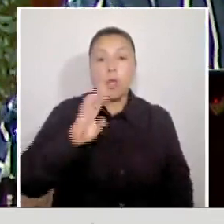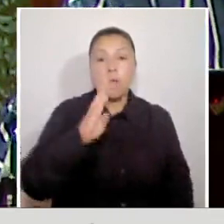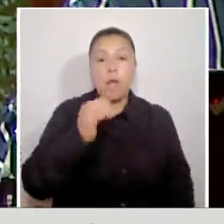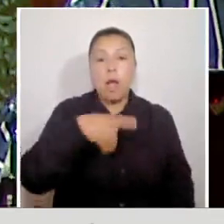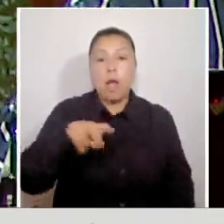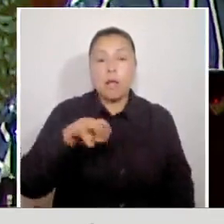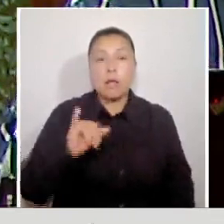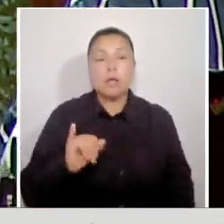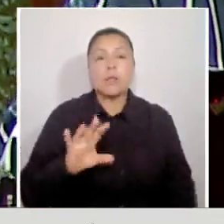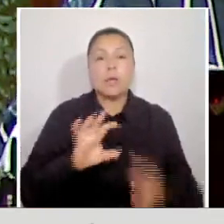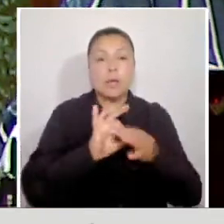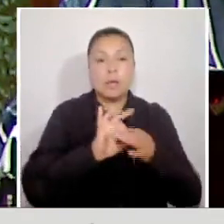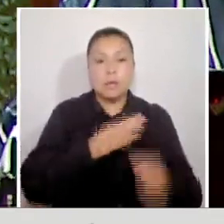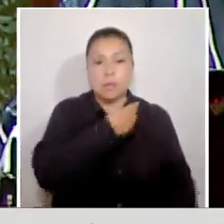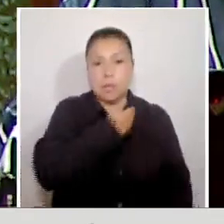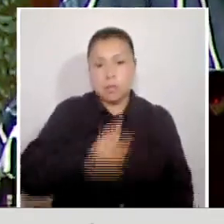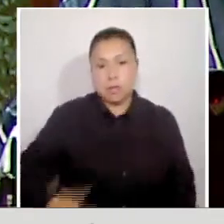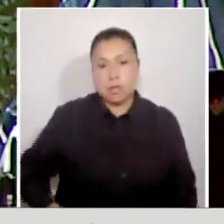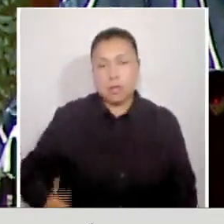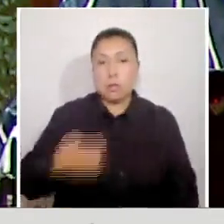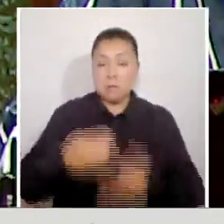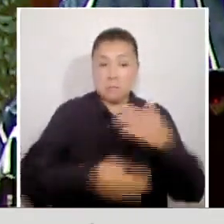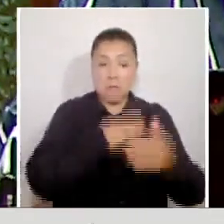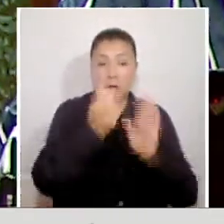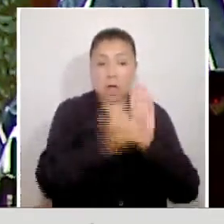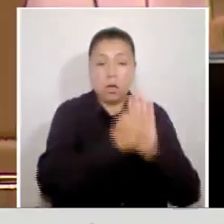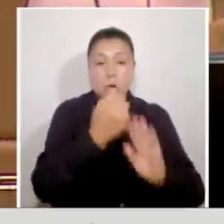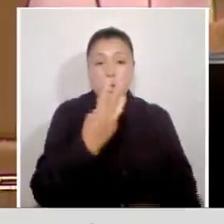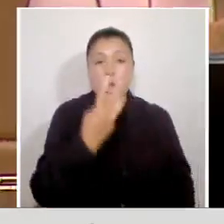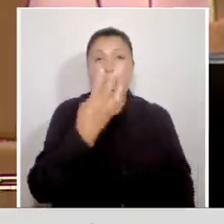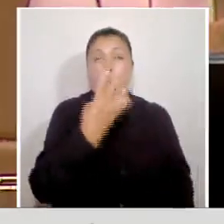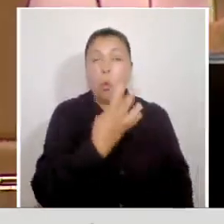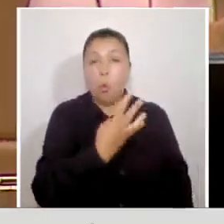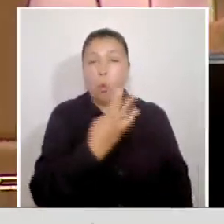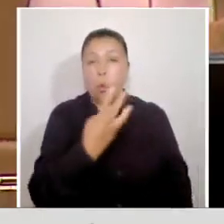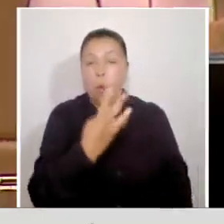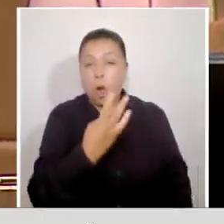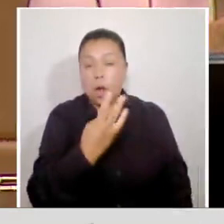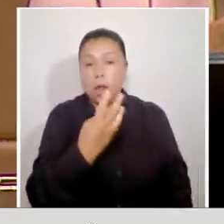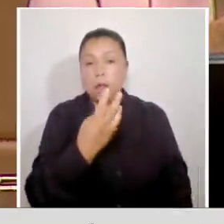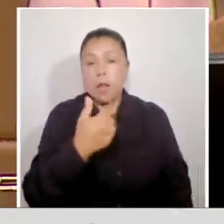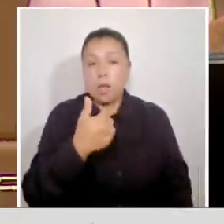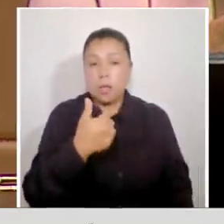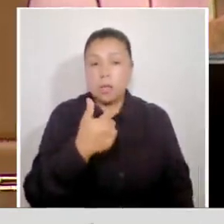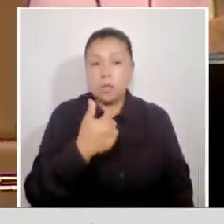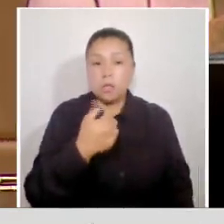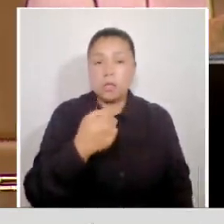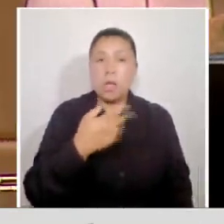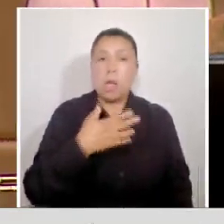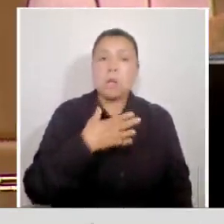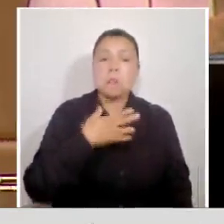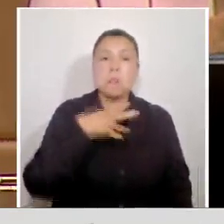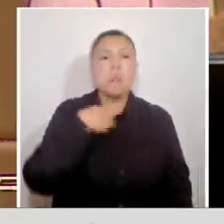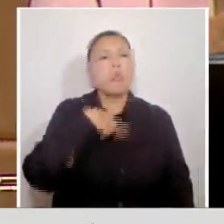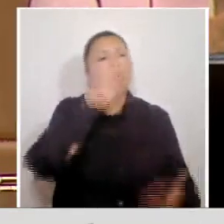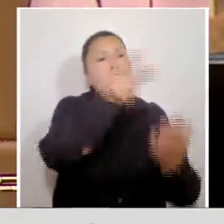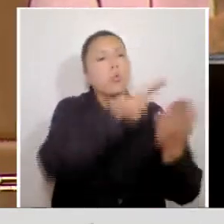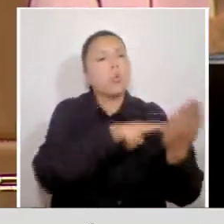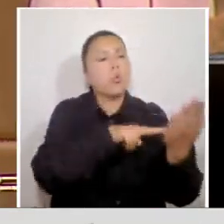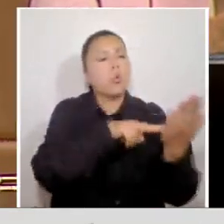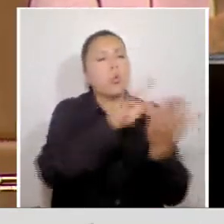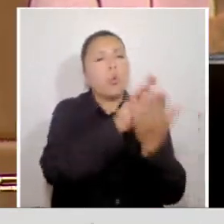presidente en función también del artículo 346 Estoy leyendo la cuenta